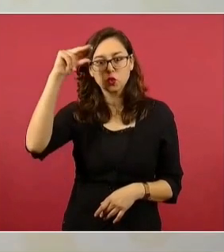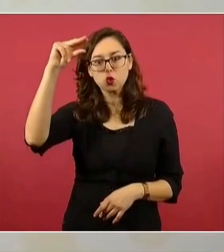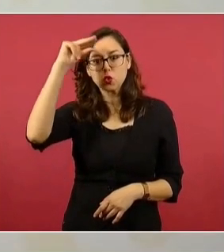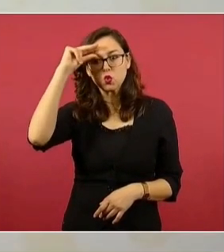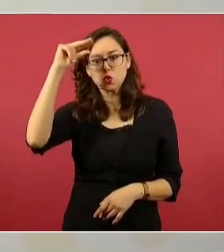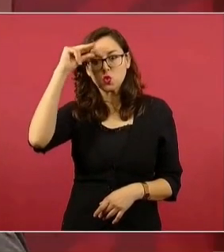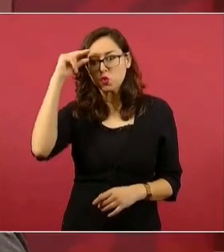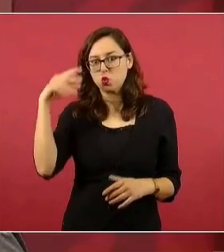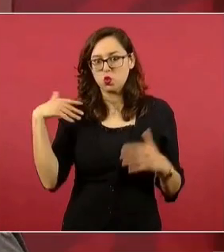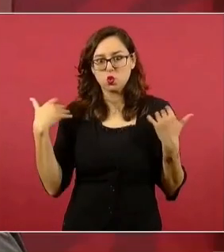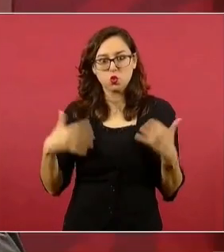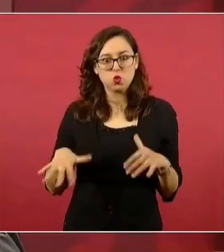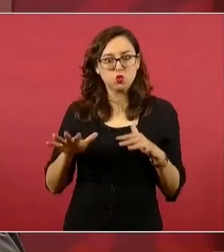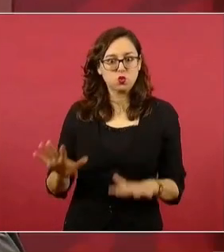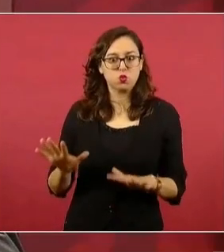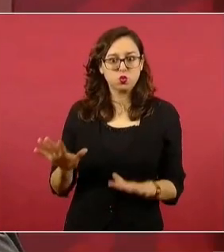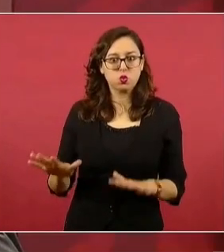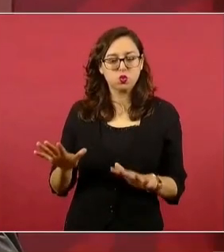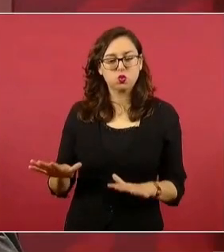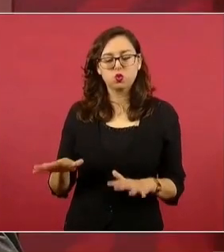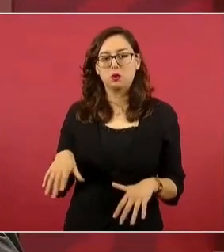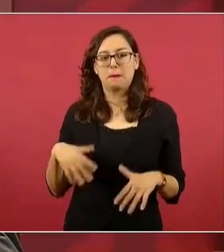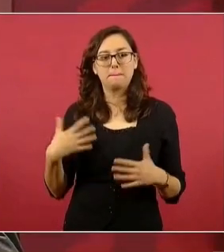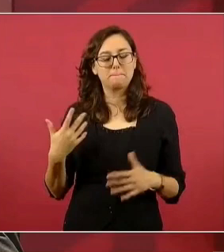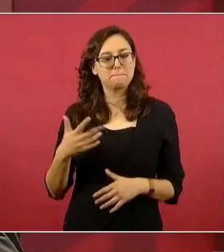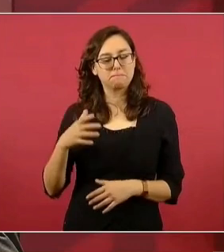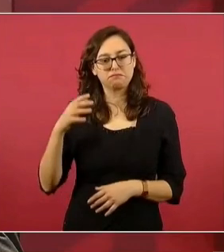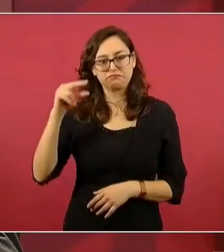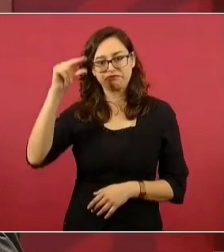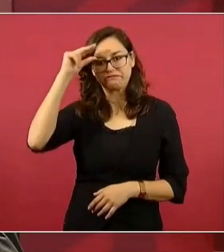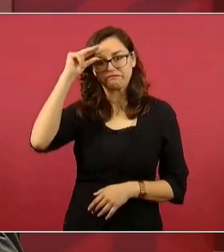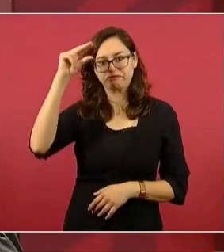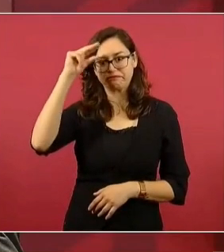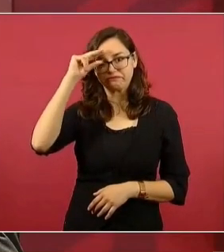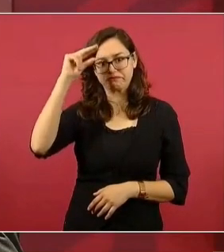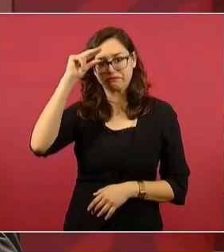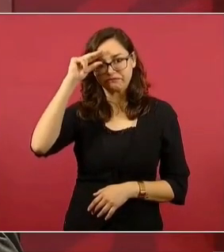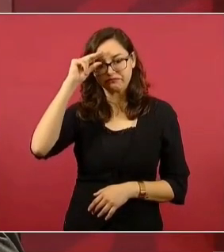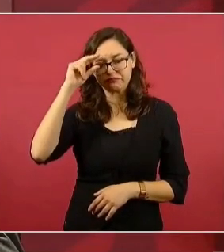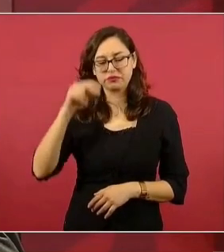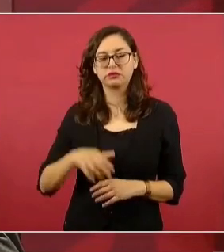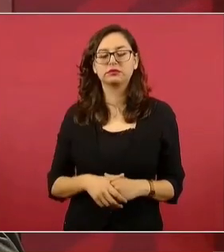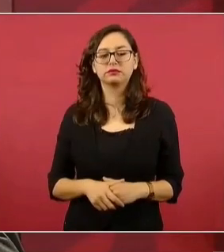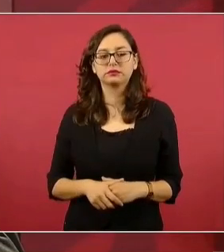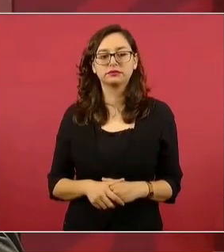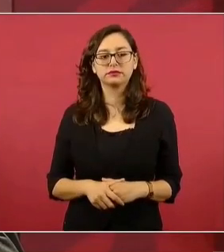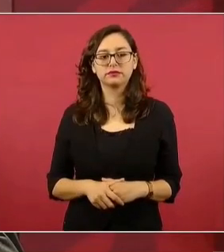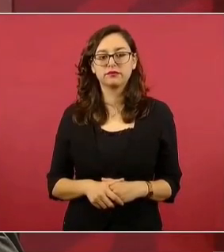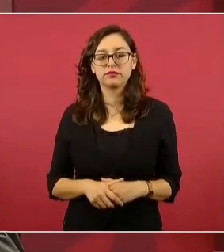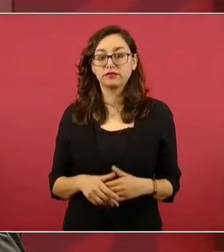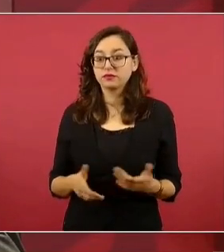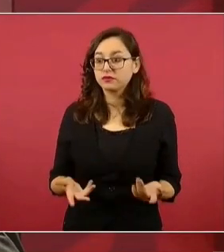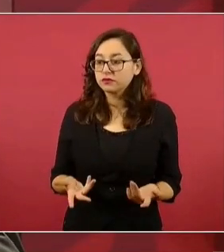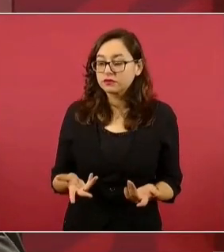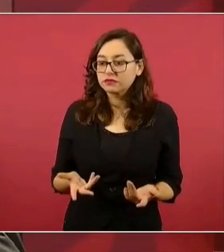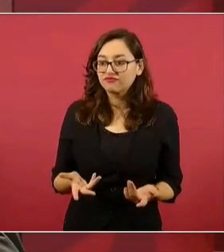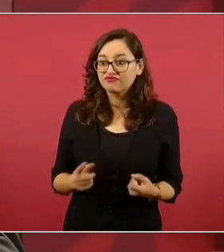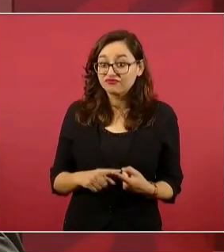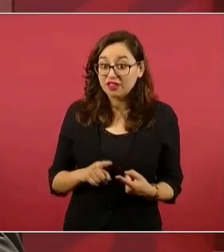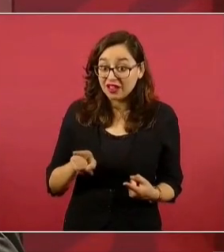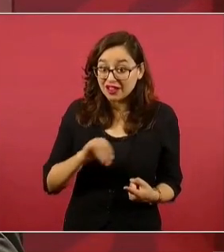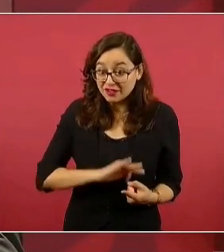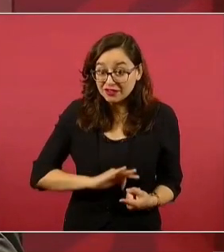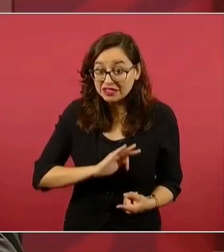y era un hombre muy culto, muy importante, pero no era